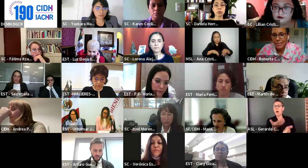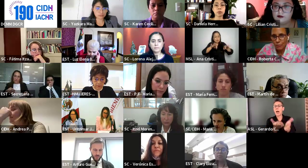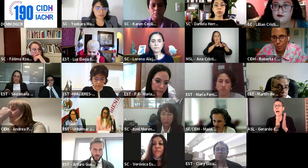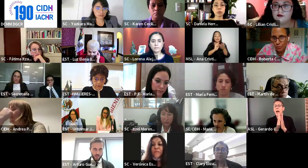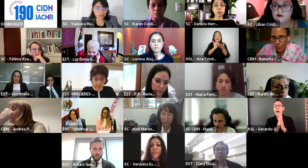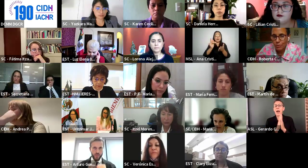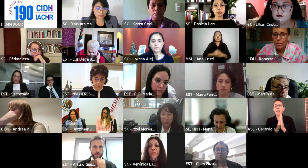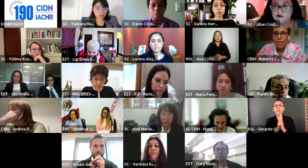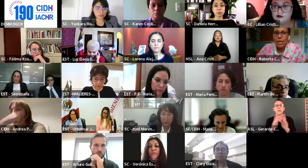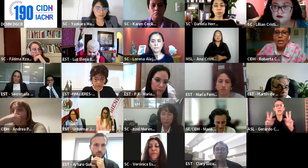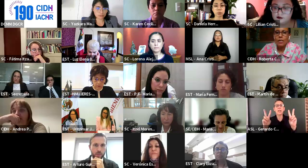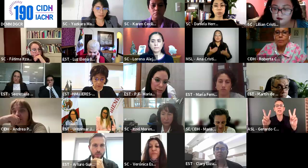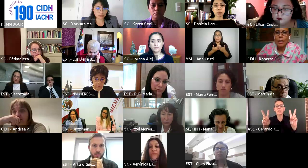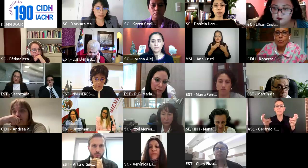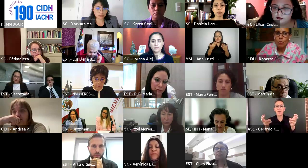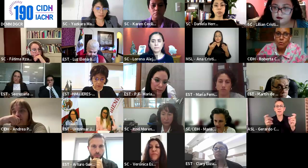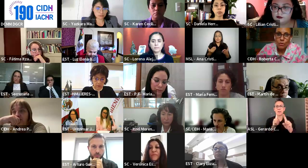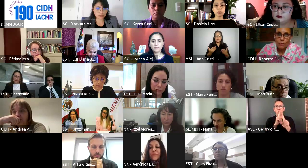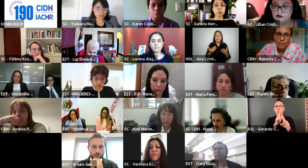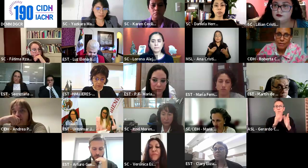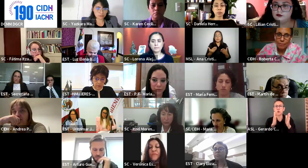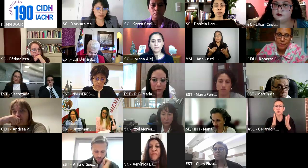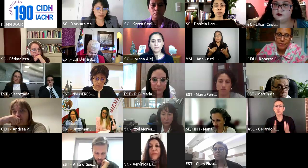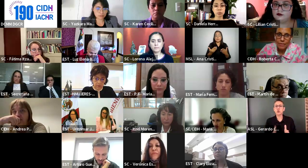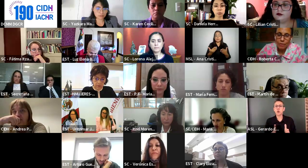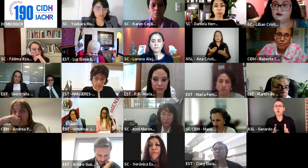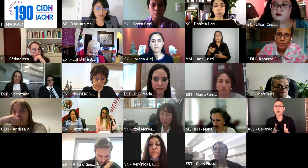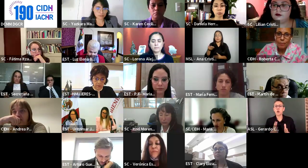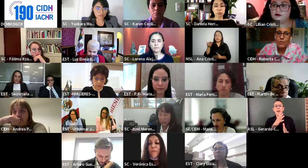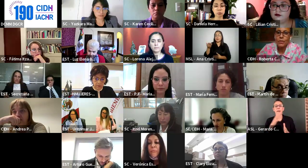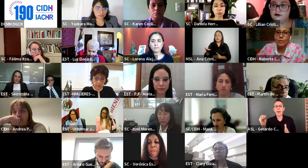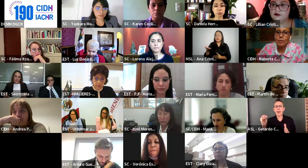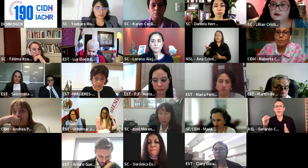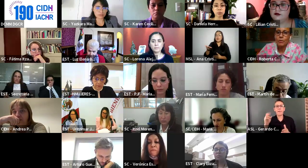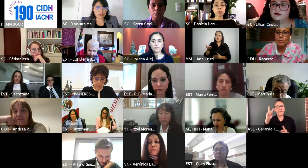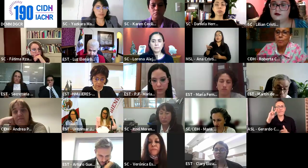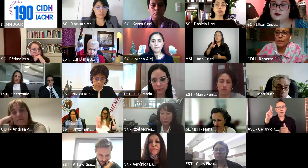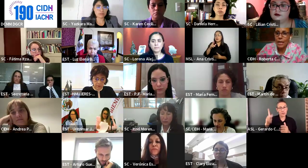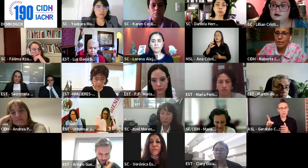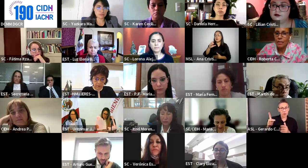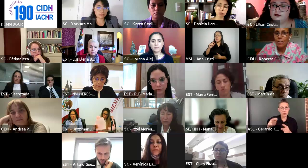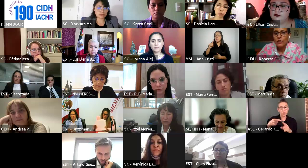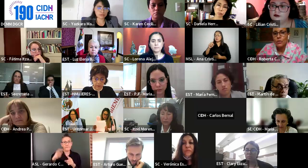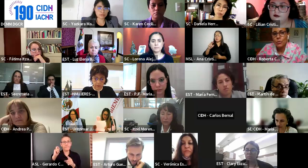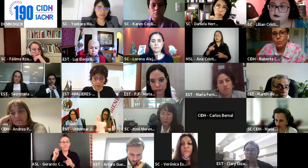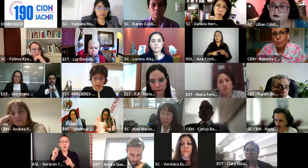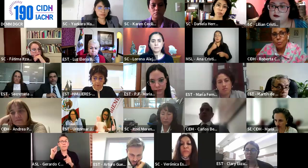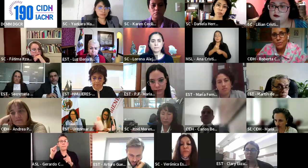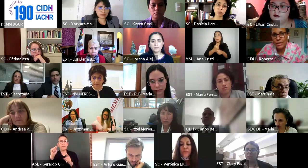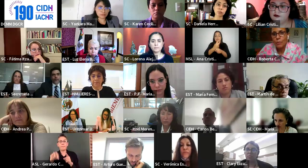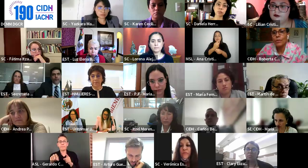the thematic rapporteur and also the first vice president of the commission, Commissioner Bernal,